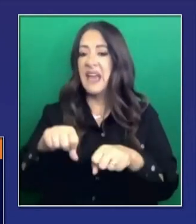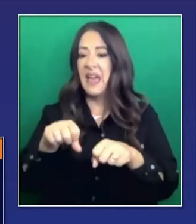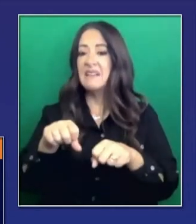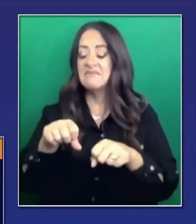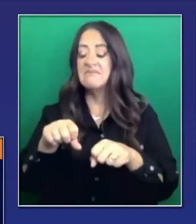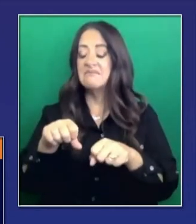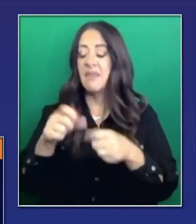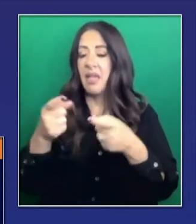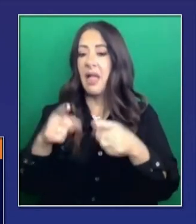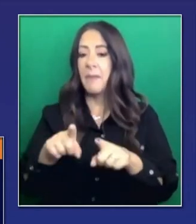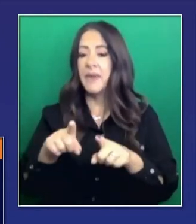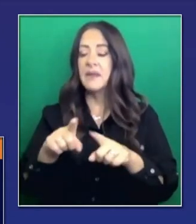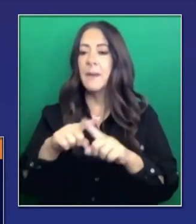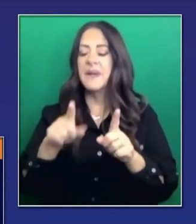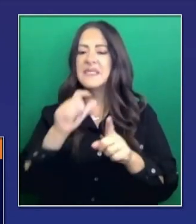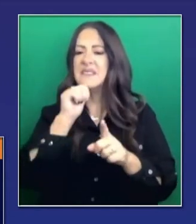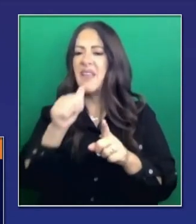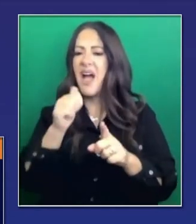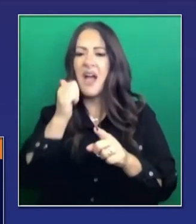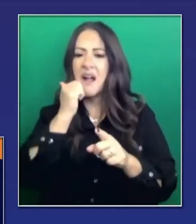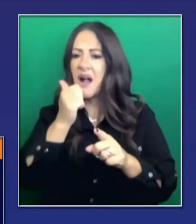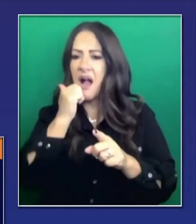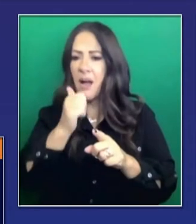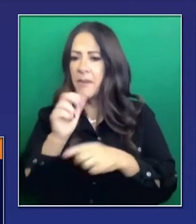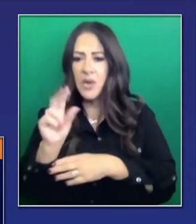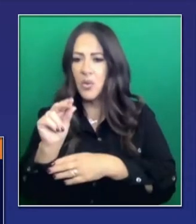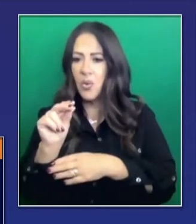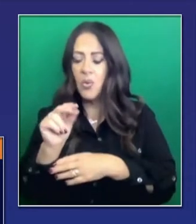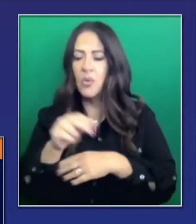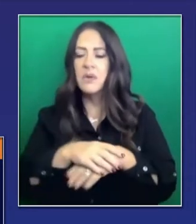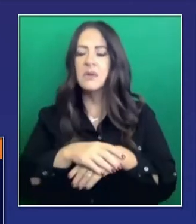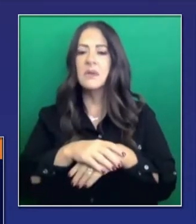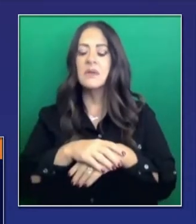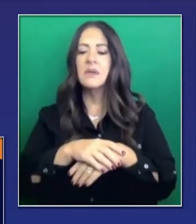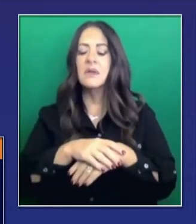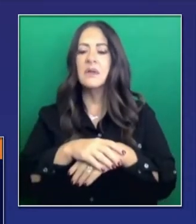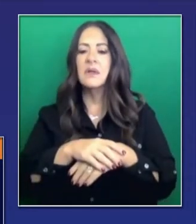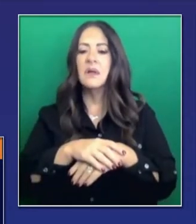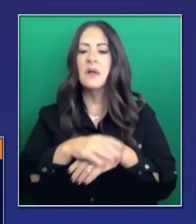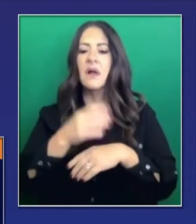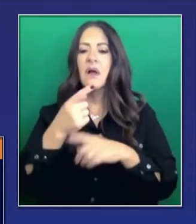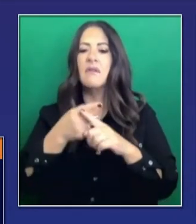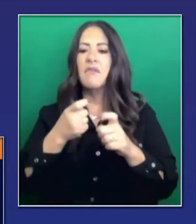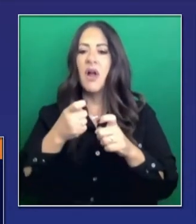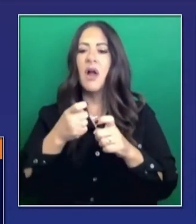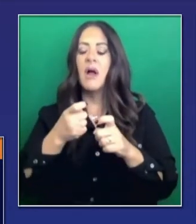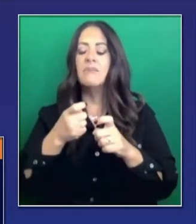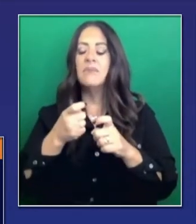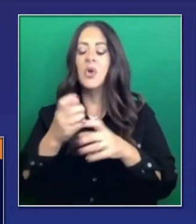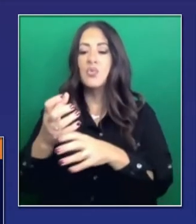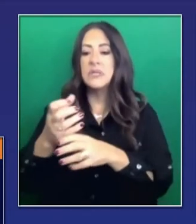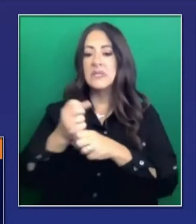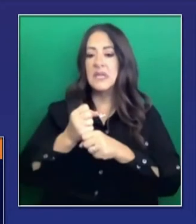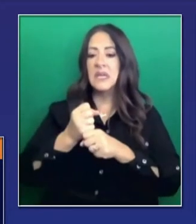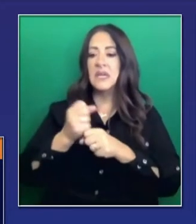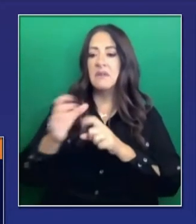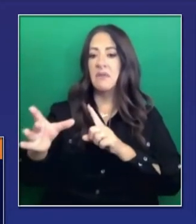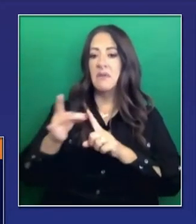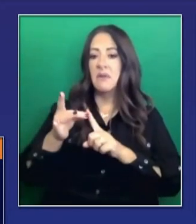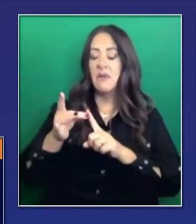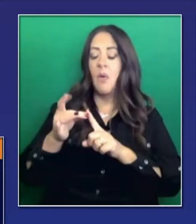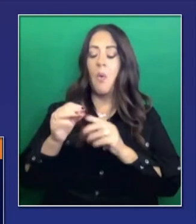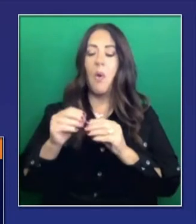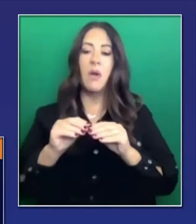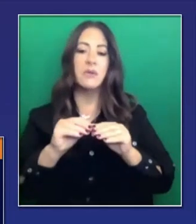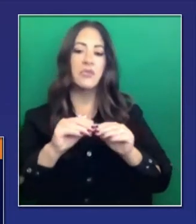estudiante a estudiante, simplemente no es algo común. Y tenemos una base para decir esto, no solo conjetura. Muchos estudios que vamos